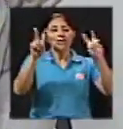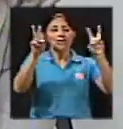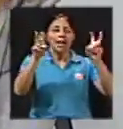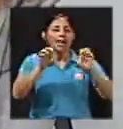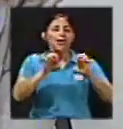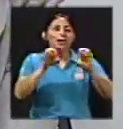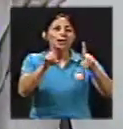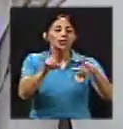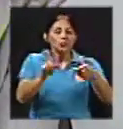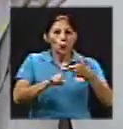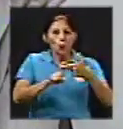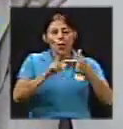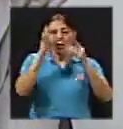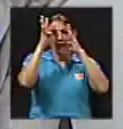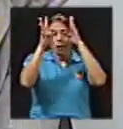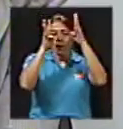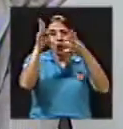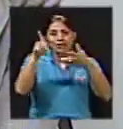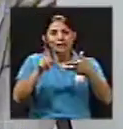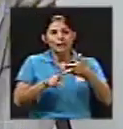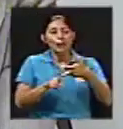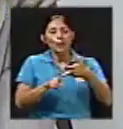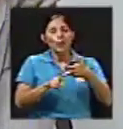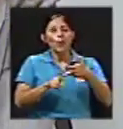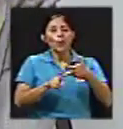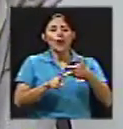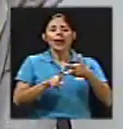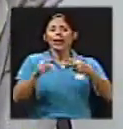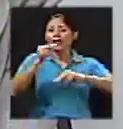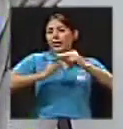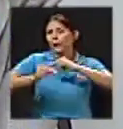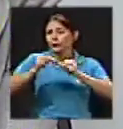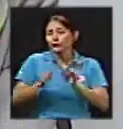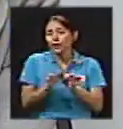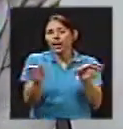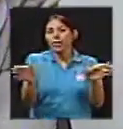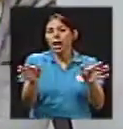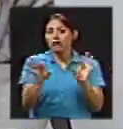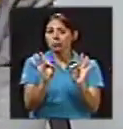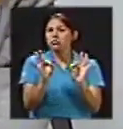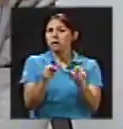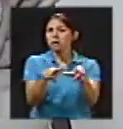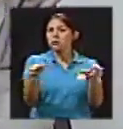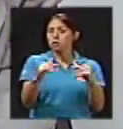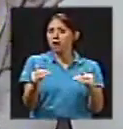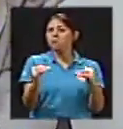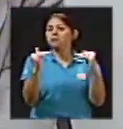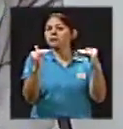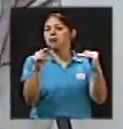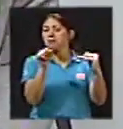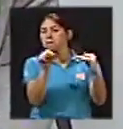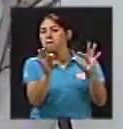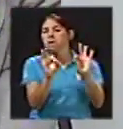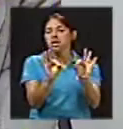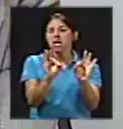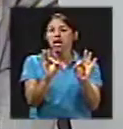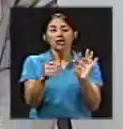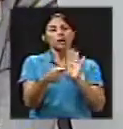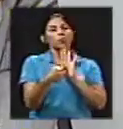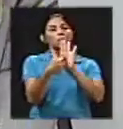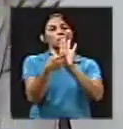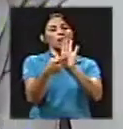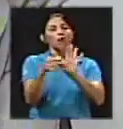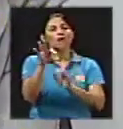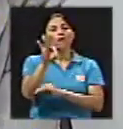de innovación, en clima de negocios en general. Por lo general aparece allí bien en indicadores del Foro